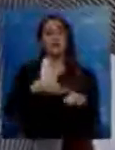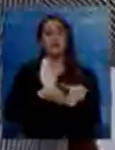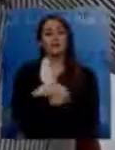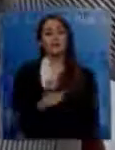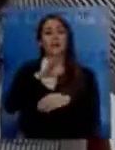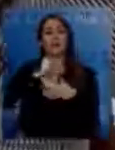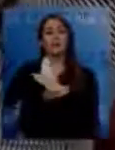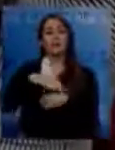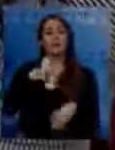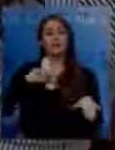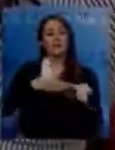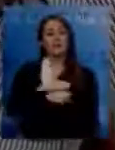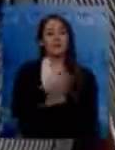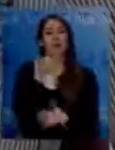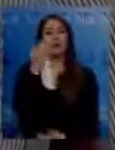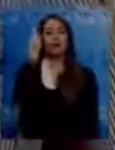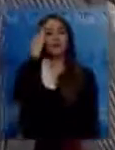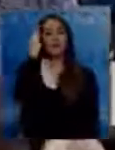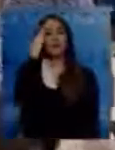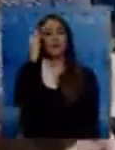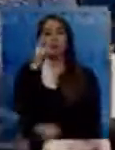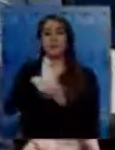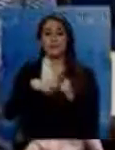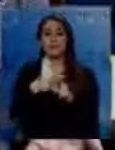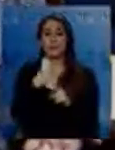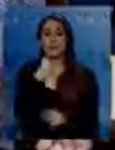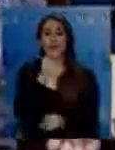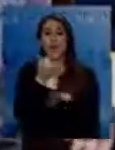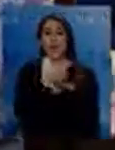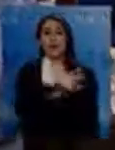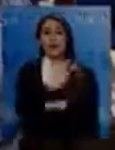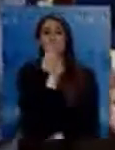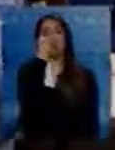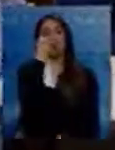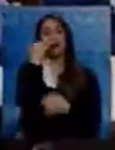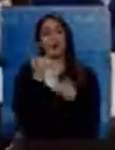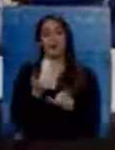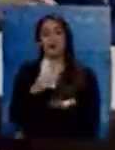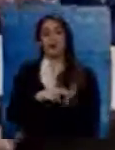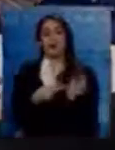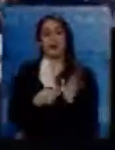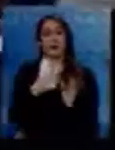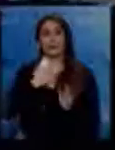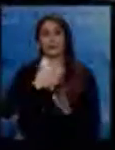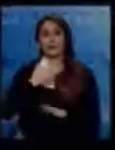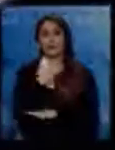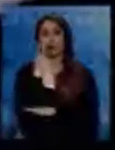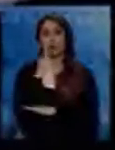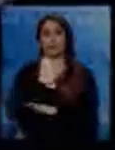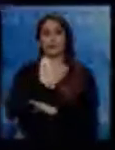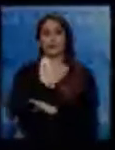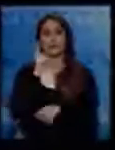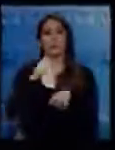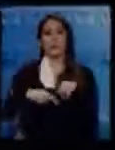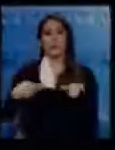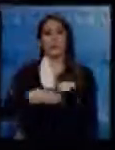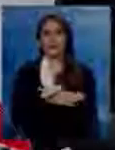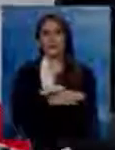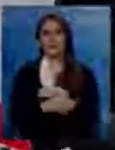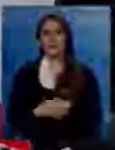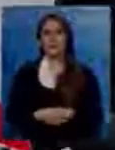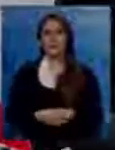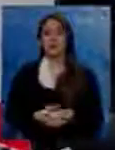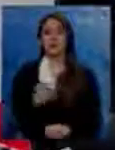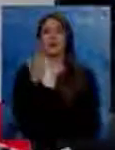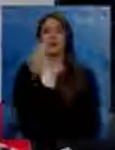la Cancillería, ya que en ocasiones anteriores se les habría negado el acceso, señalando que se trata de una sede diplomática. Hemos acudido con fecha